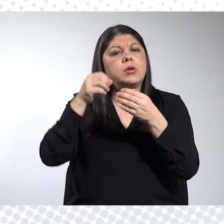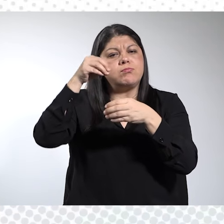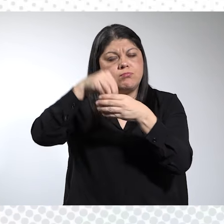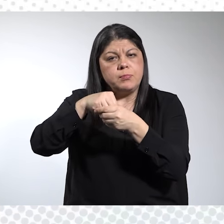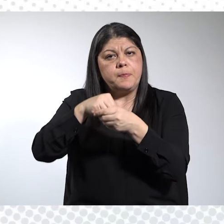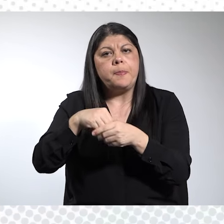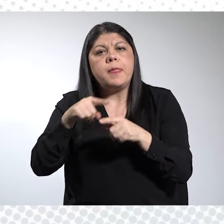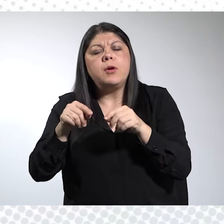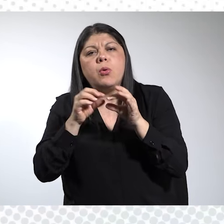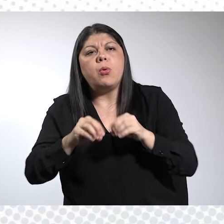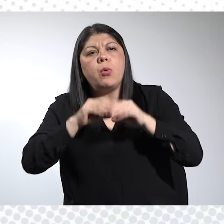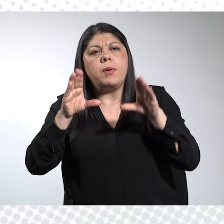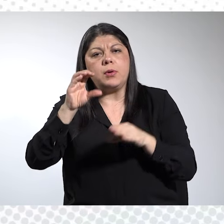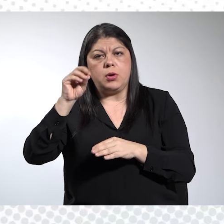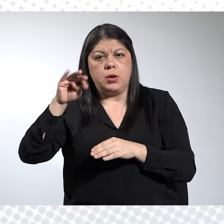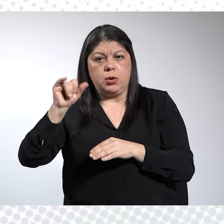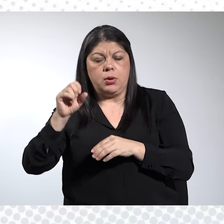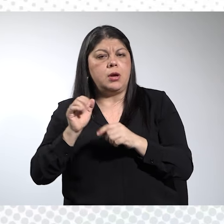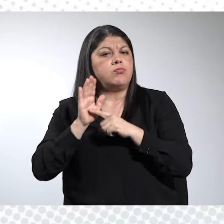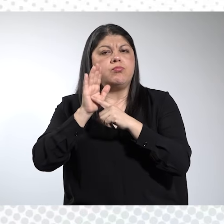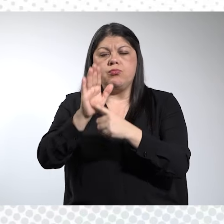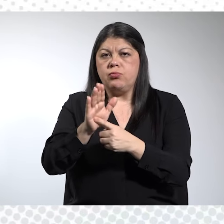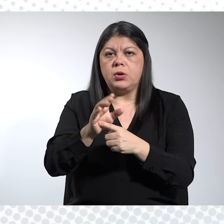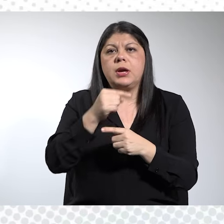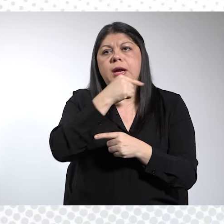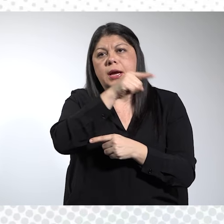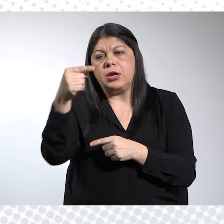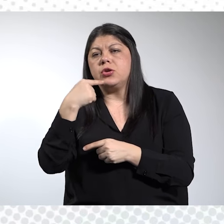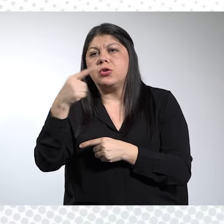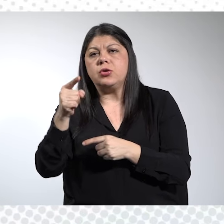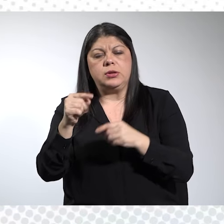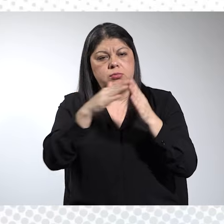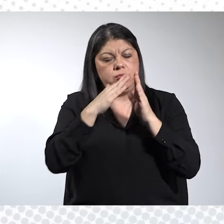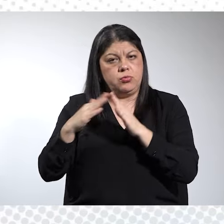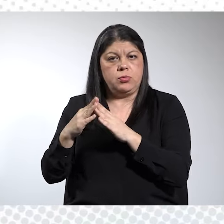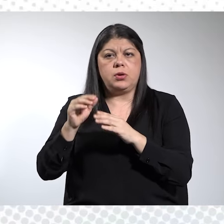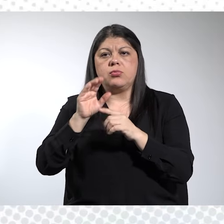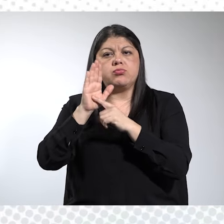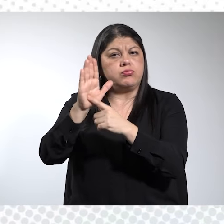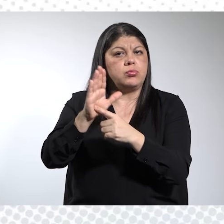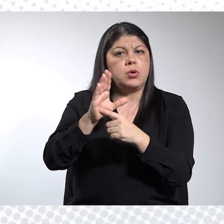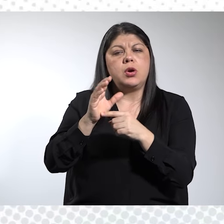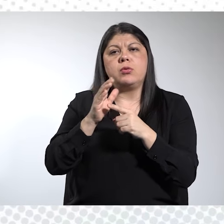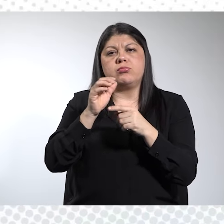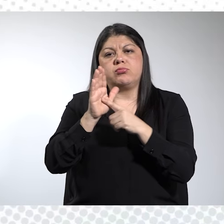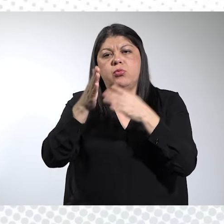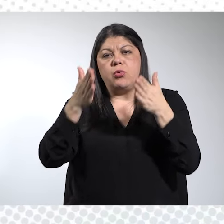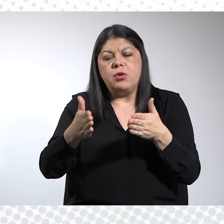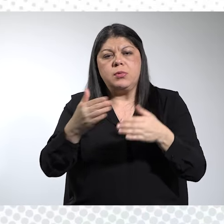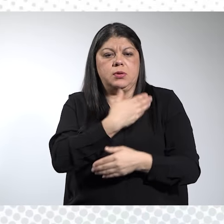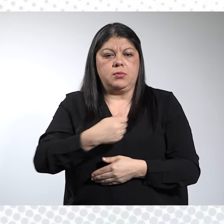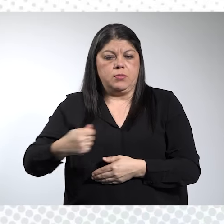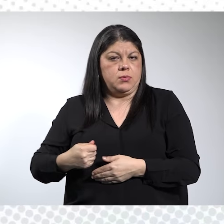intervención. Pero sí, definitivamente el CONAI no le representa, lo han dicho exactamente los pueblos, no lo representa un representante en